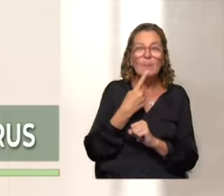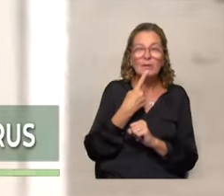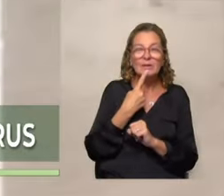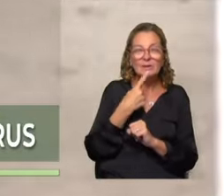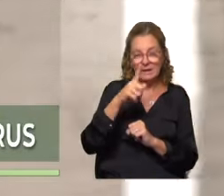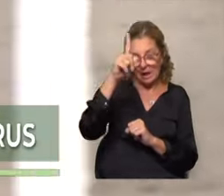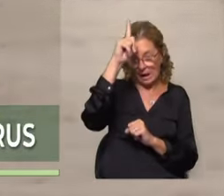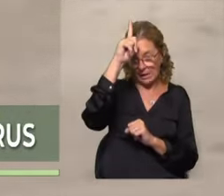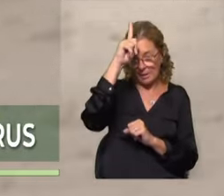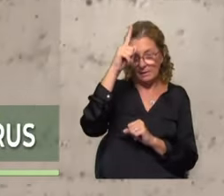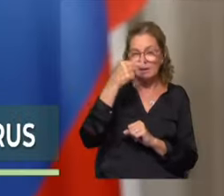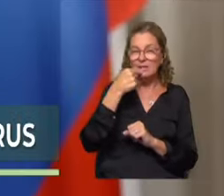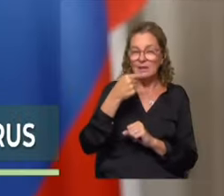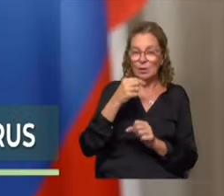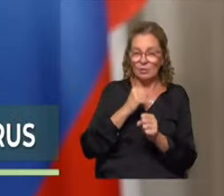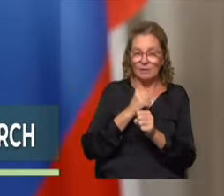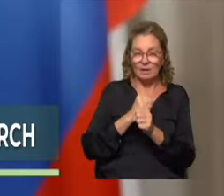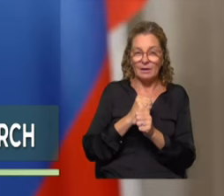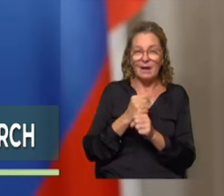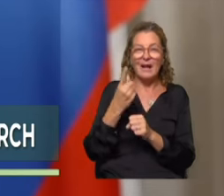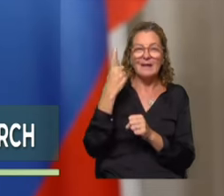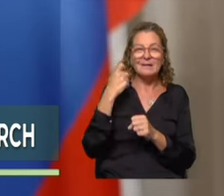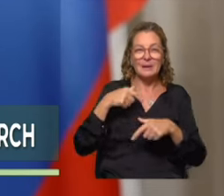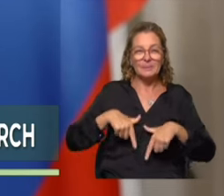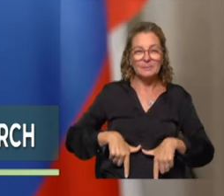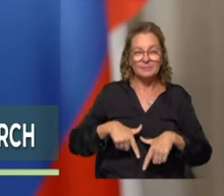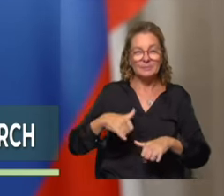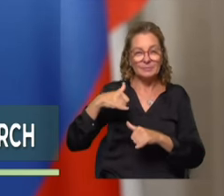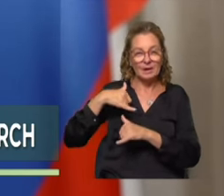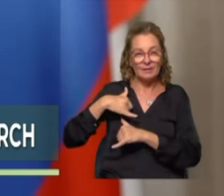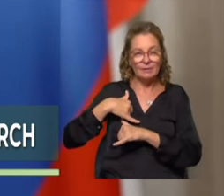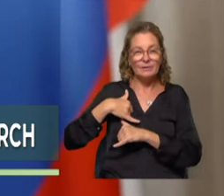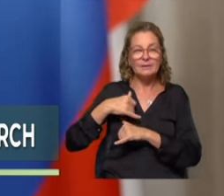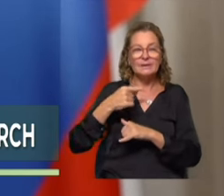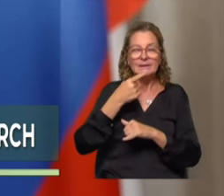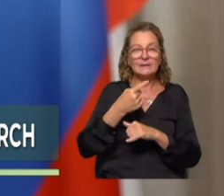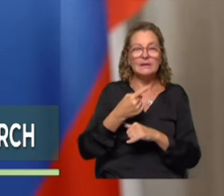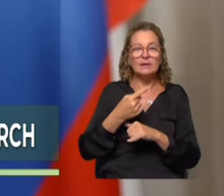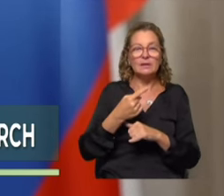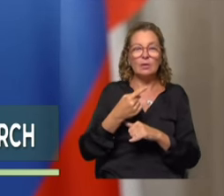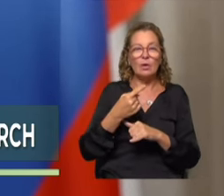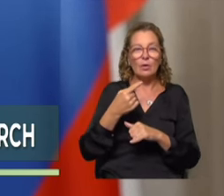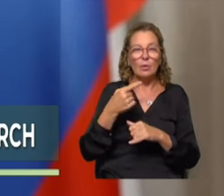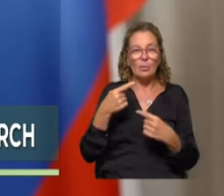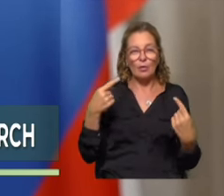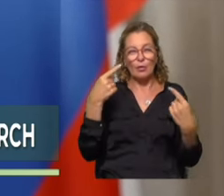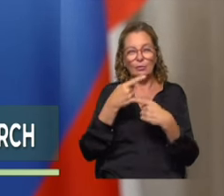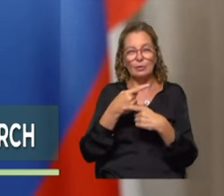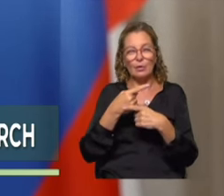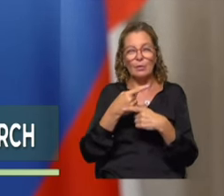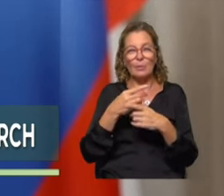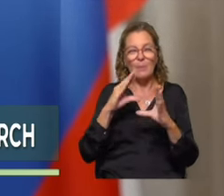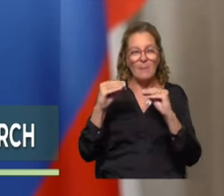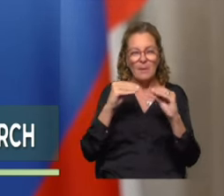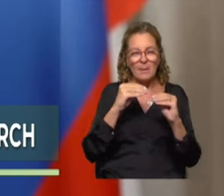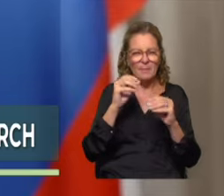de Alemania, subrayó el funcionario. Ayer el ministro de Defensa alemán Boris Pistorius calificó de ataque híbrido la publicación de la